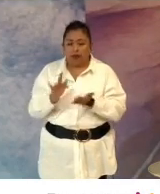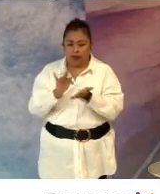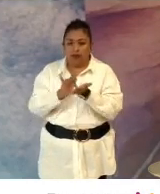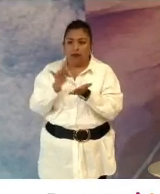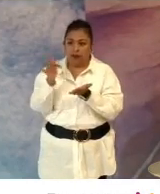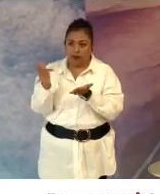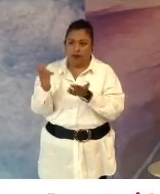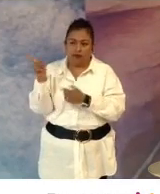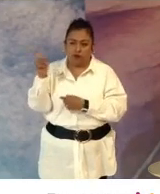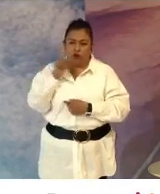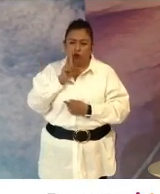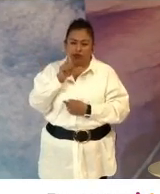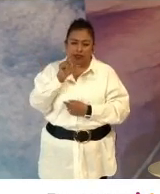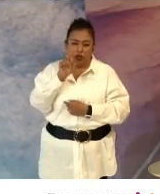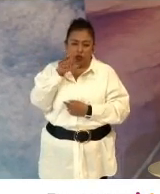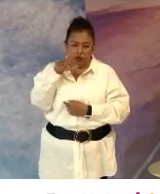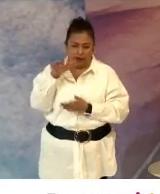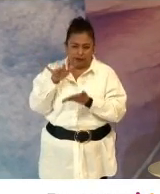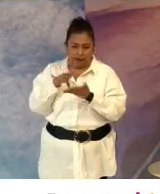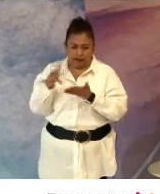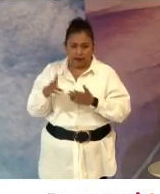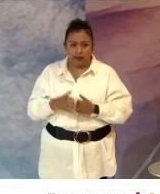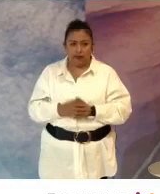Gracias, Lorena.